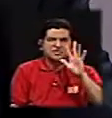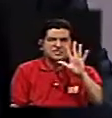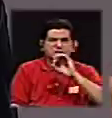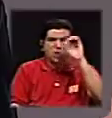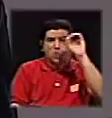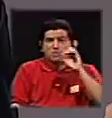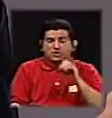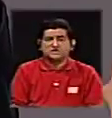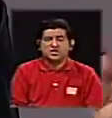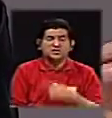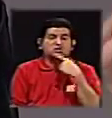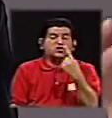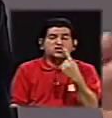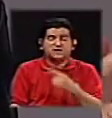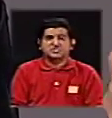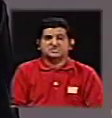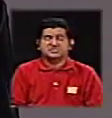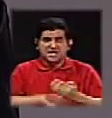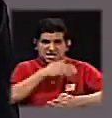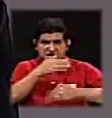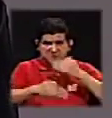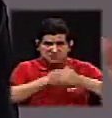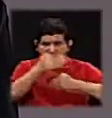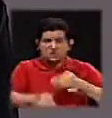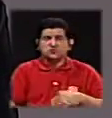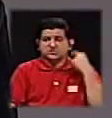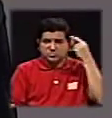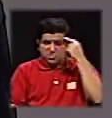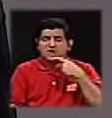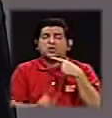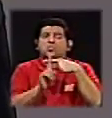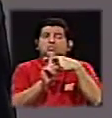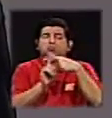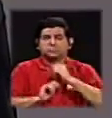35%, los que están diciendo que la gestión es positiva.